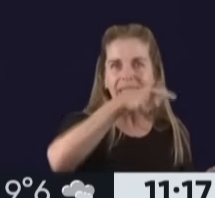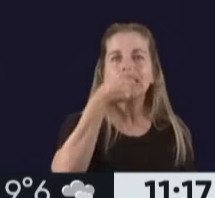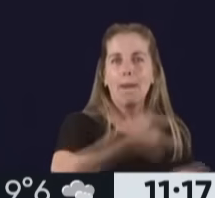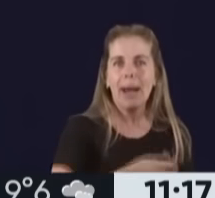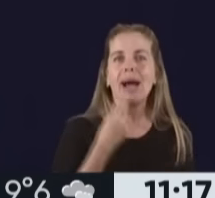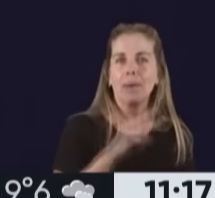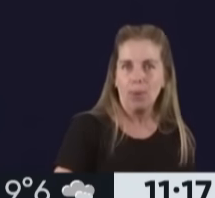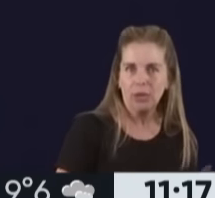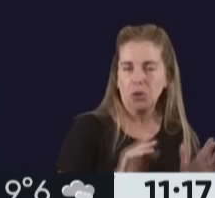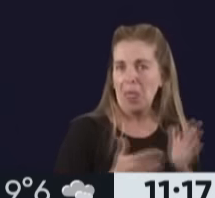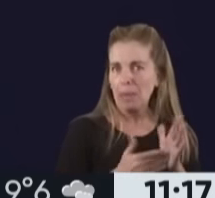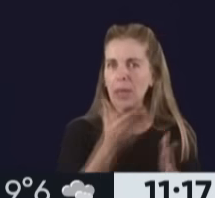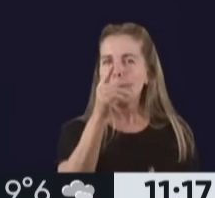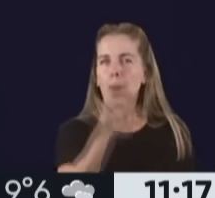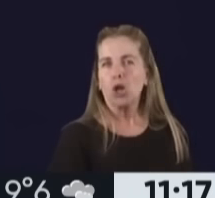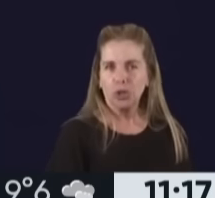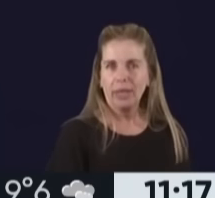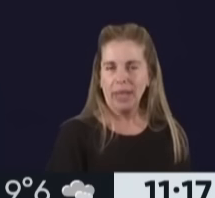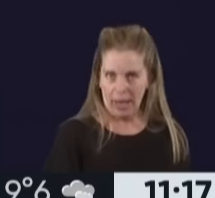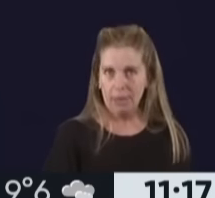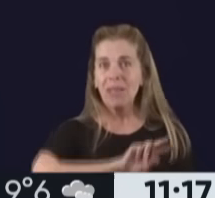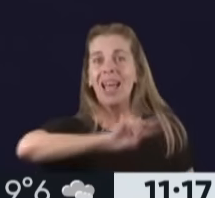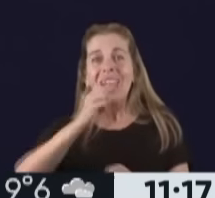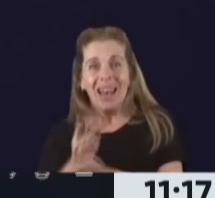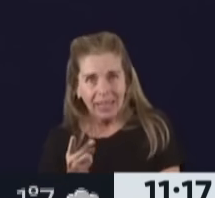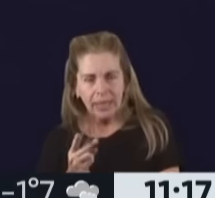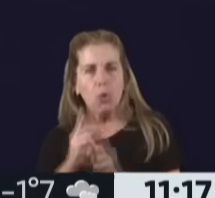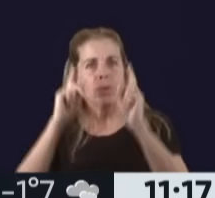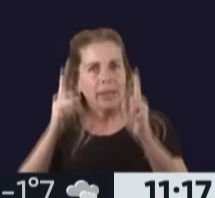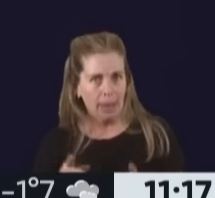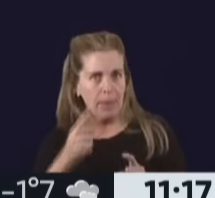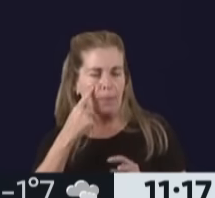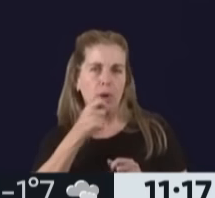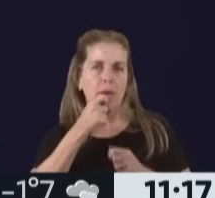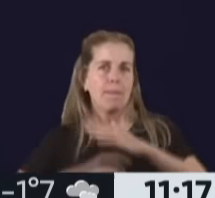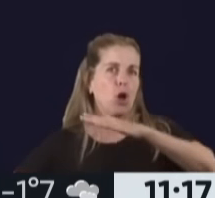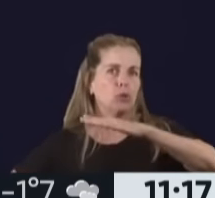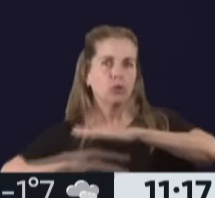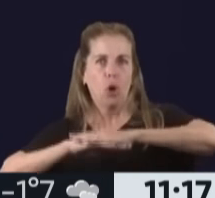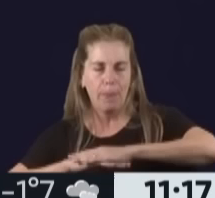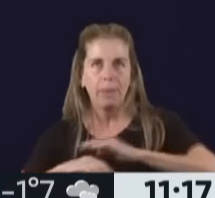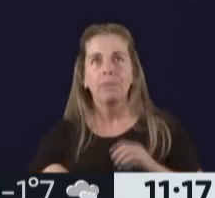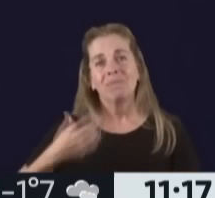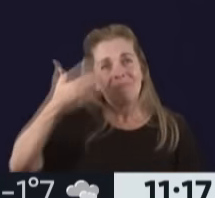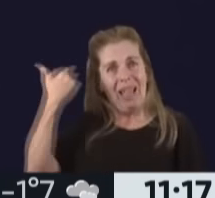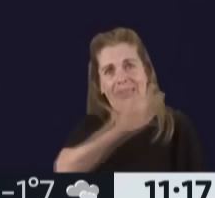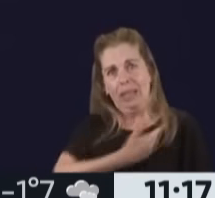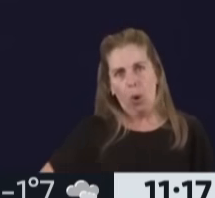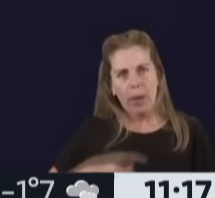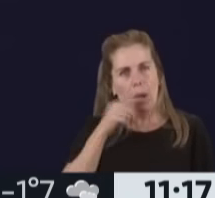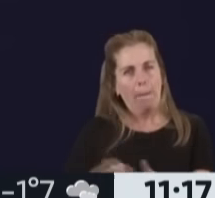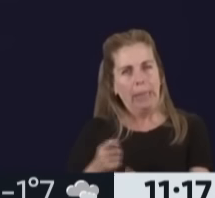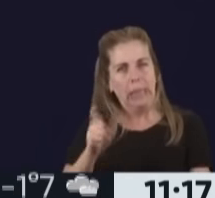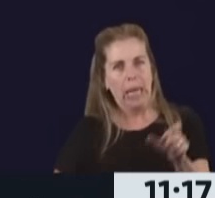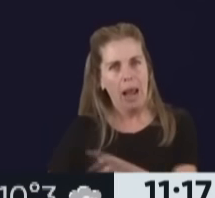medida apunta a la simplificación del sistema tributario. Se van a modificar los umbrales por los cuales el Estado pedía perseguir a sus ciudadanos